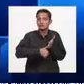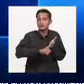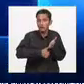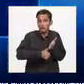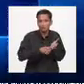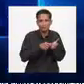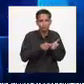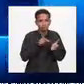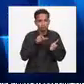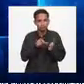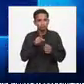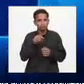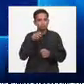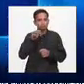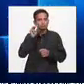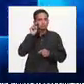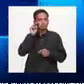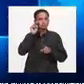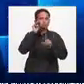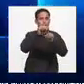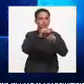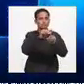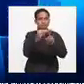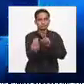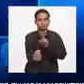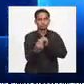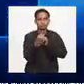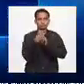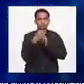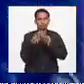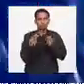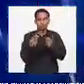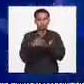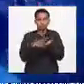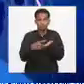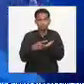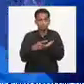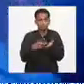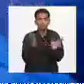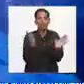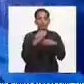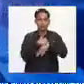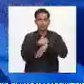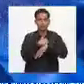inmediatamente recibirá la respuesta Sin costo